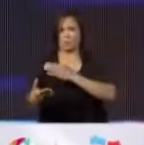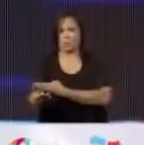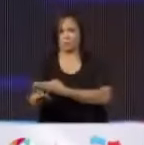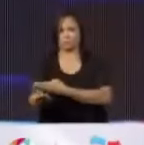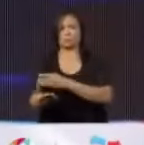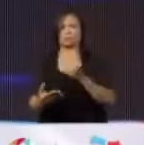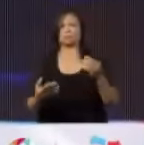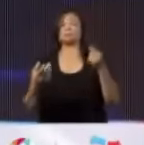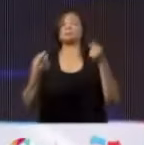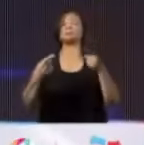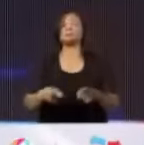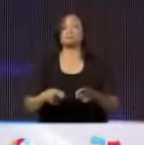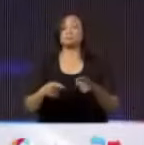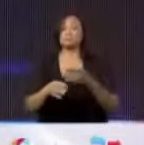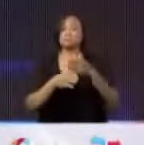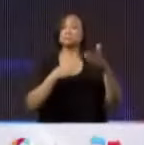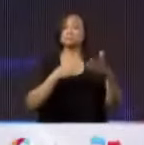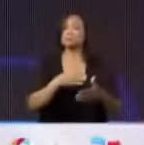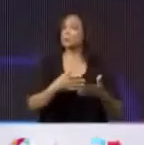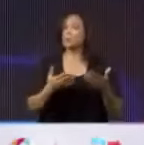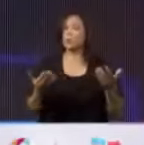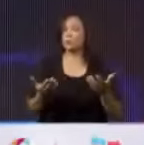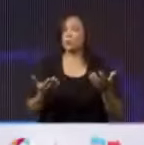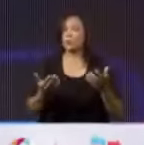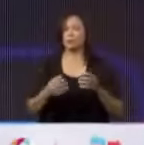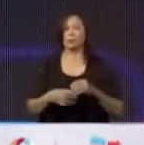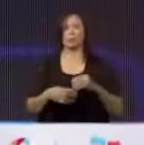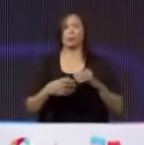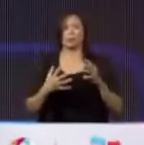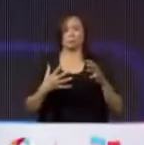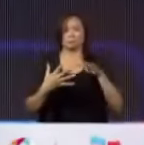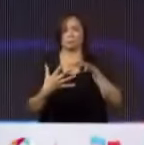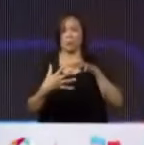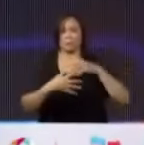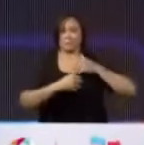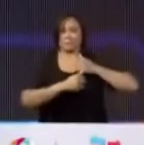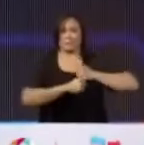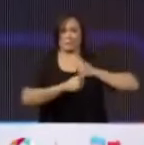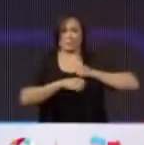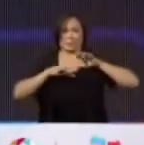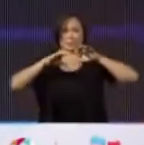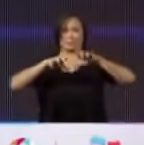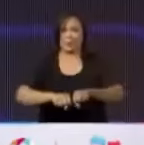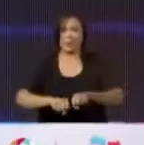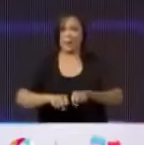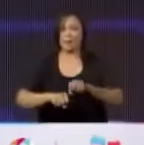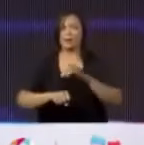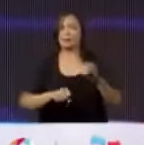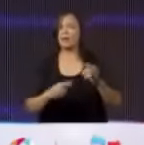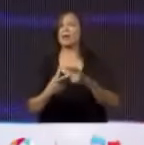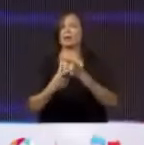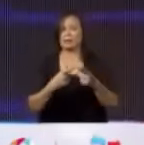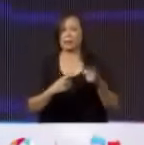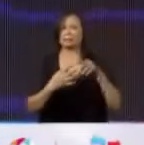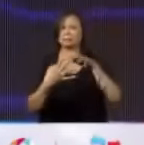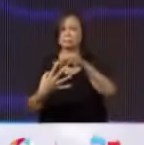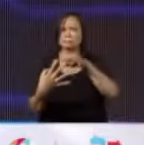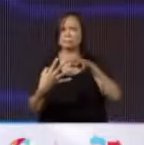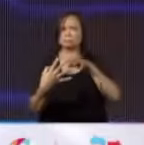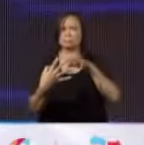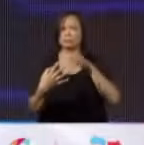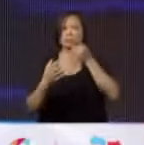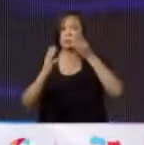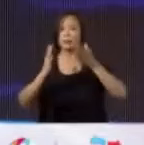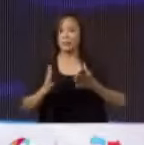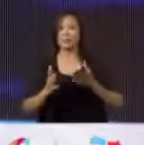Ese acontecimiento terminó después con una intervención militar extranjera, y por consiguiente esa lucha popular